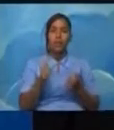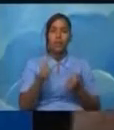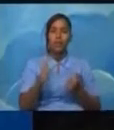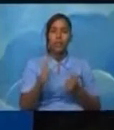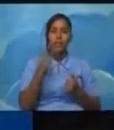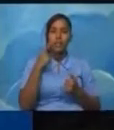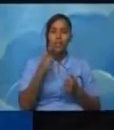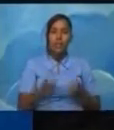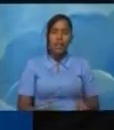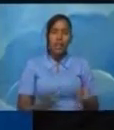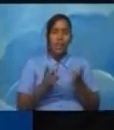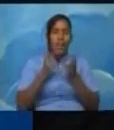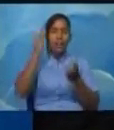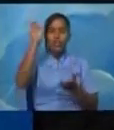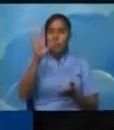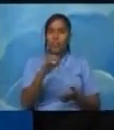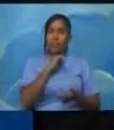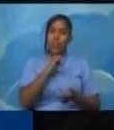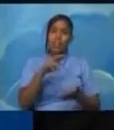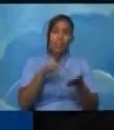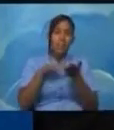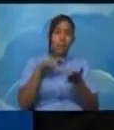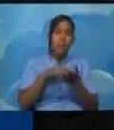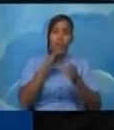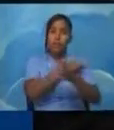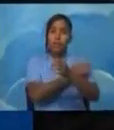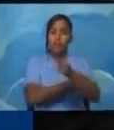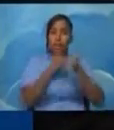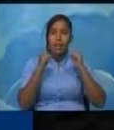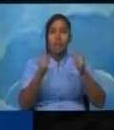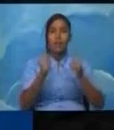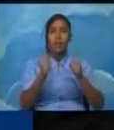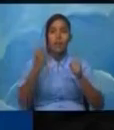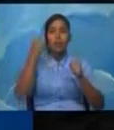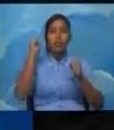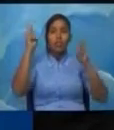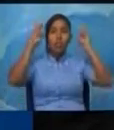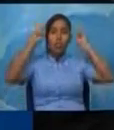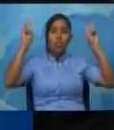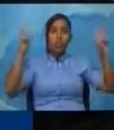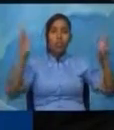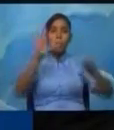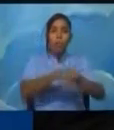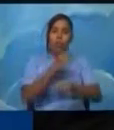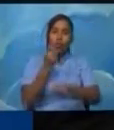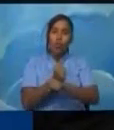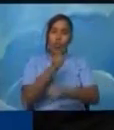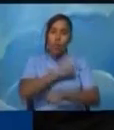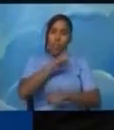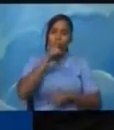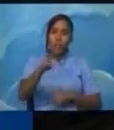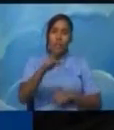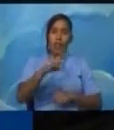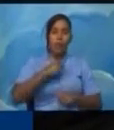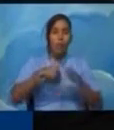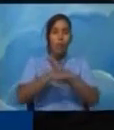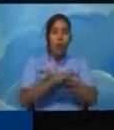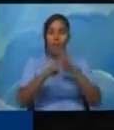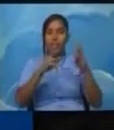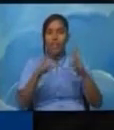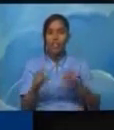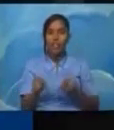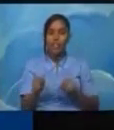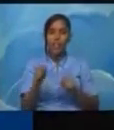Es que la vida pastoral es tremenda. Con razón Moisés le dijo, por culpa de ustedes no voy a entrar a la tierra. Porque es que